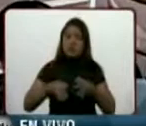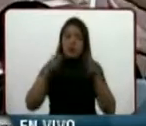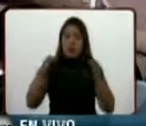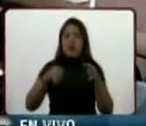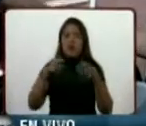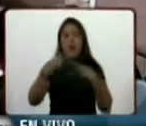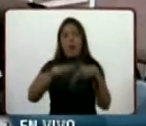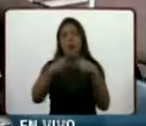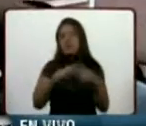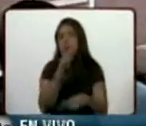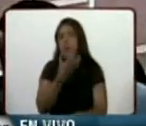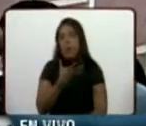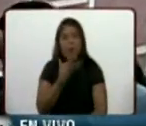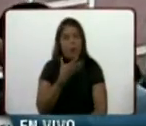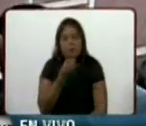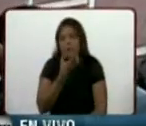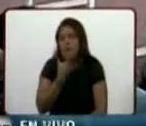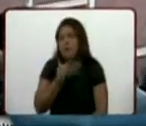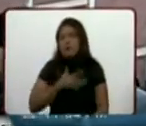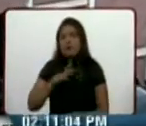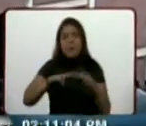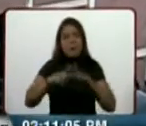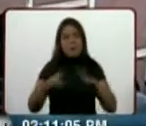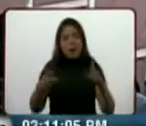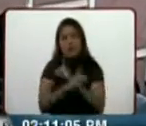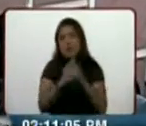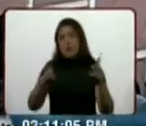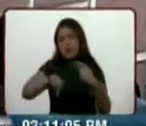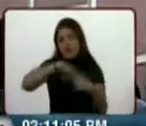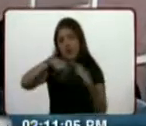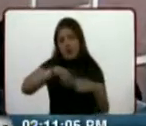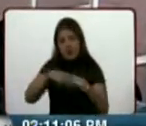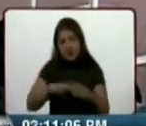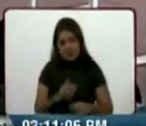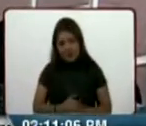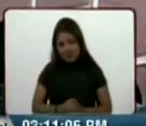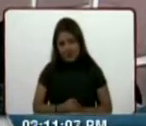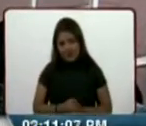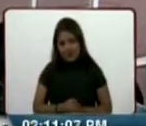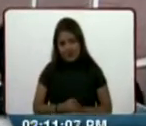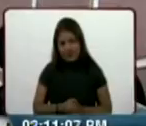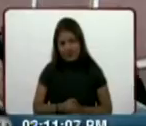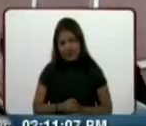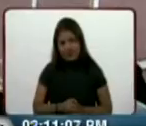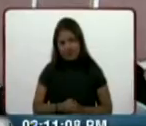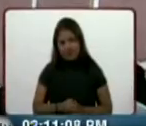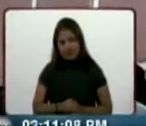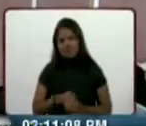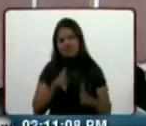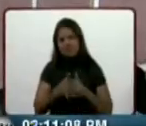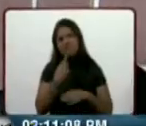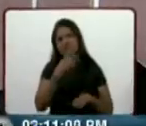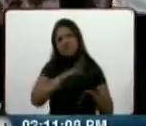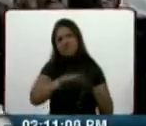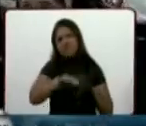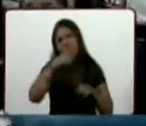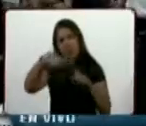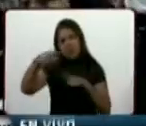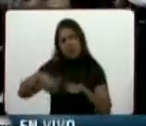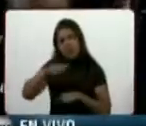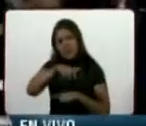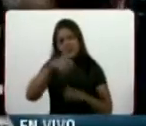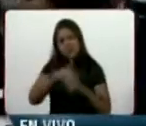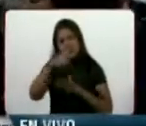proceso hermoso, bello, en paz, en democracia, de revolución. ¿Qué decir a factores adversos a lo que sucede actualmente en